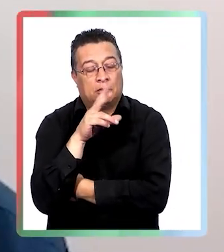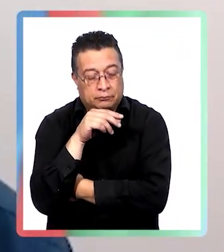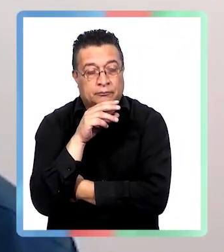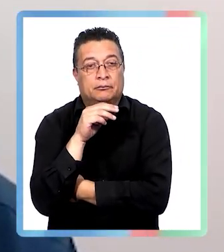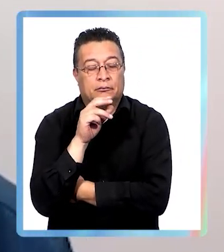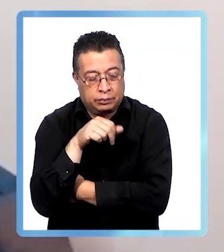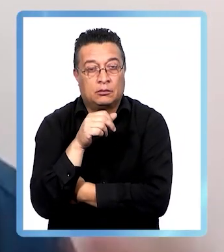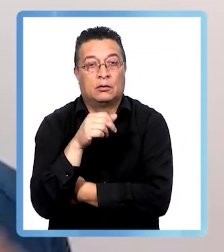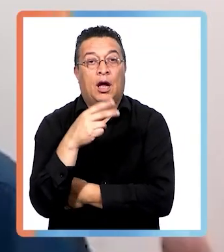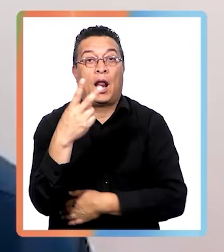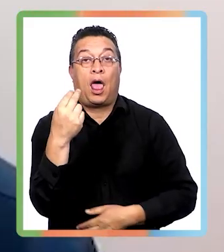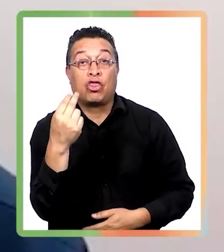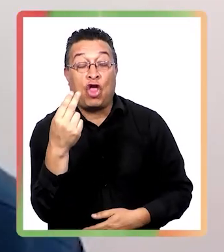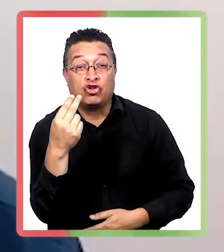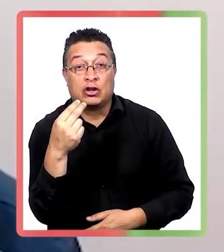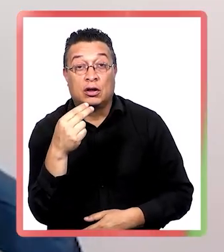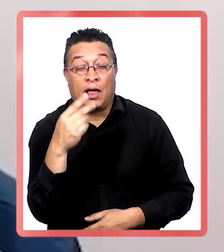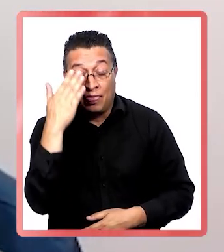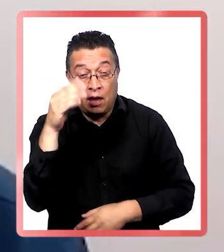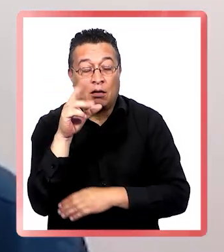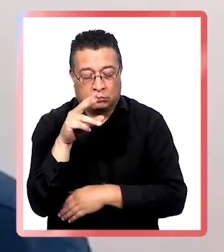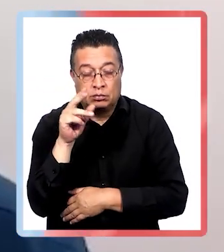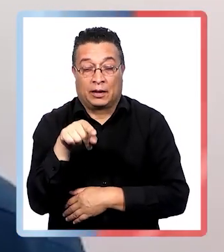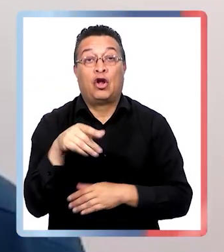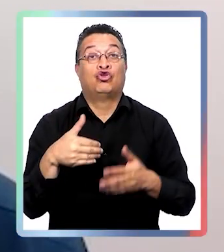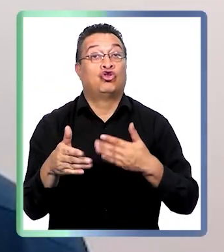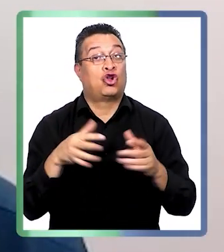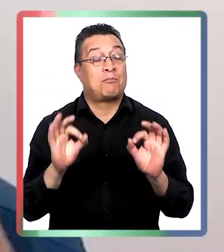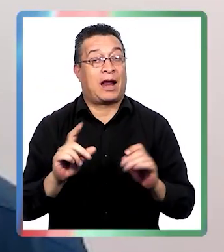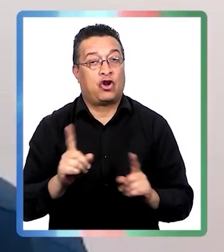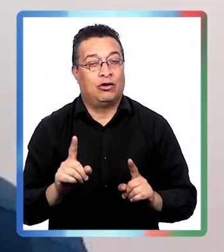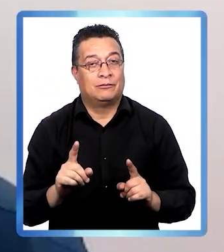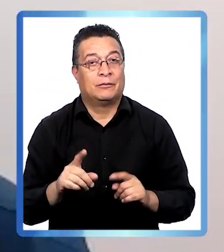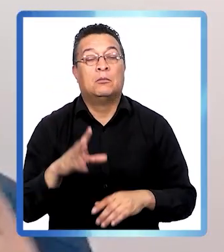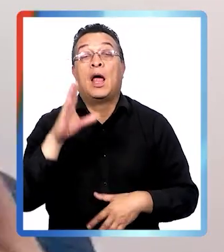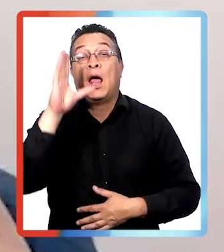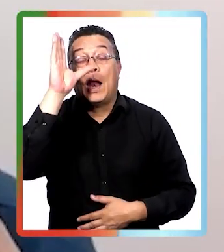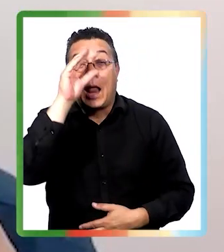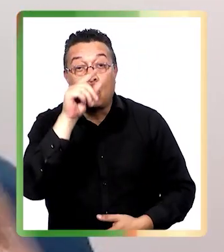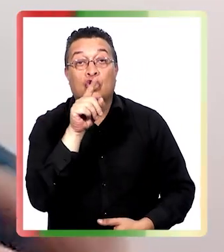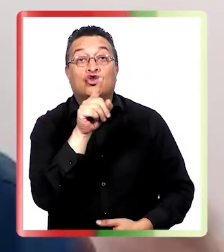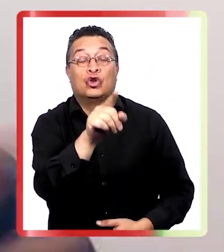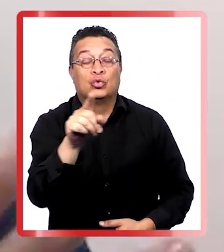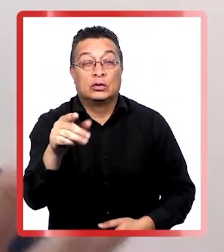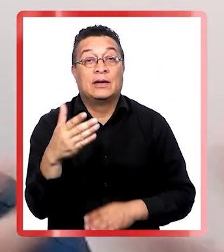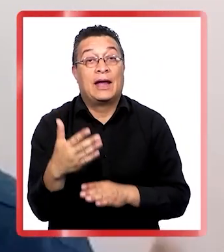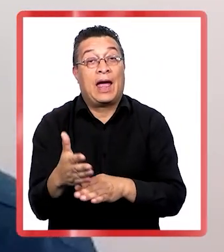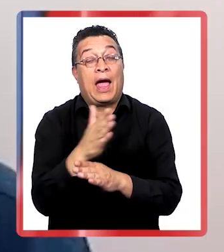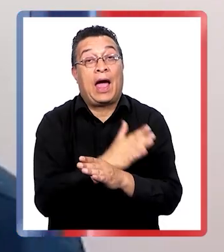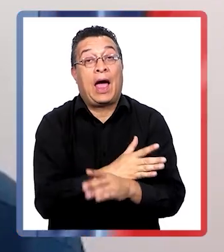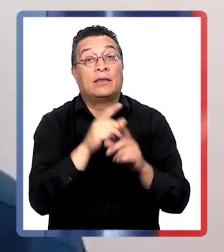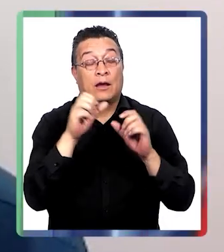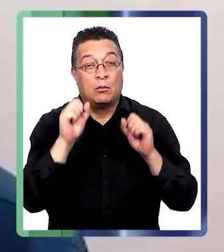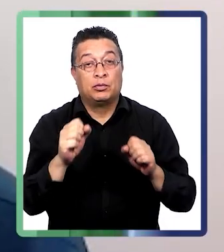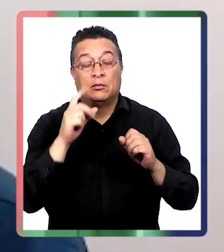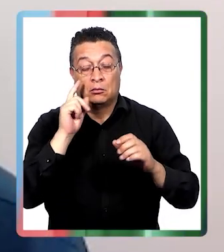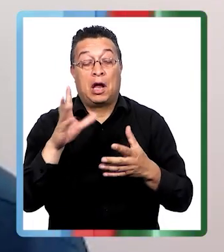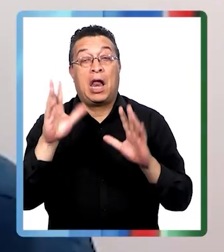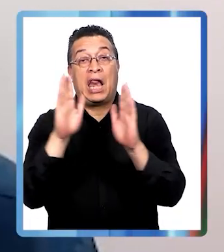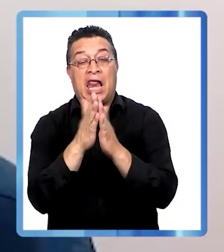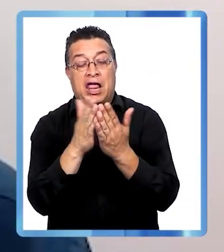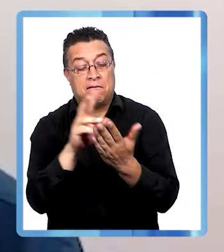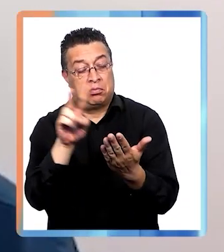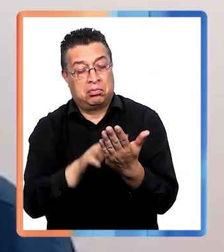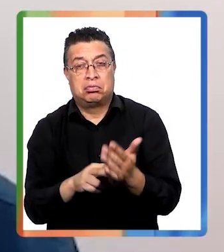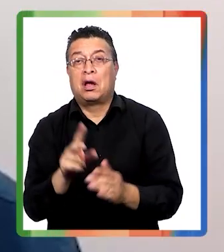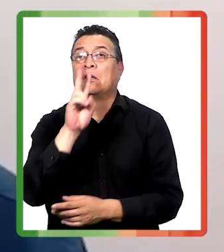así, eso a las 12 del día, eso no es fisiológico. O por ejemplo, en la noche, si ustedes antes en el pasado eran capaces de